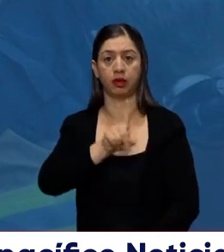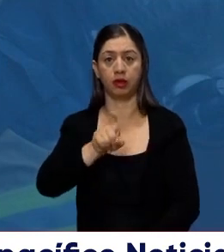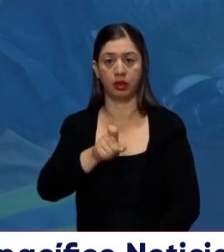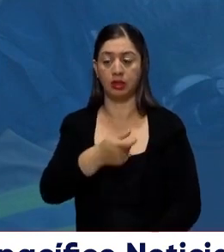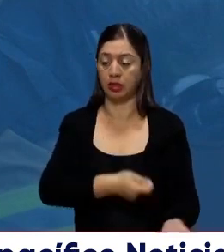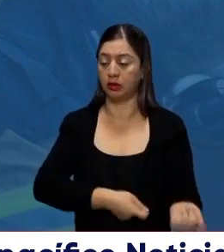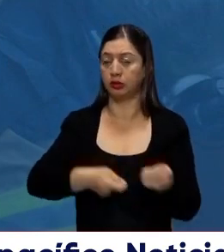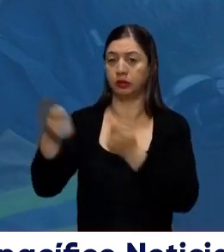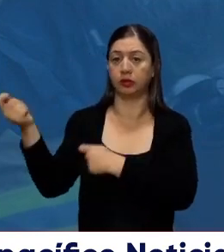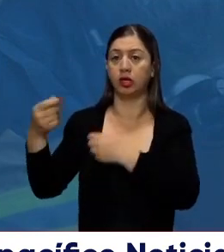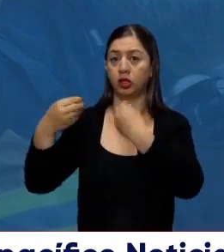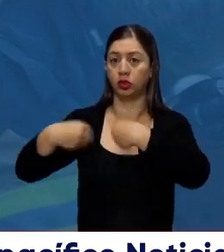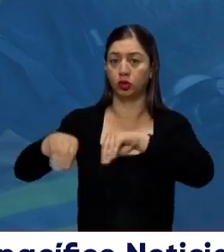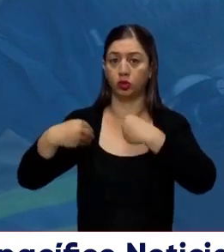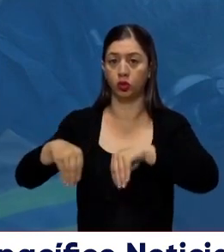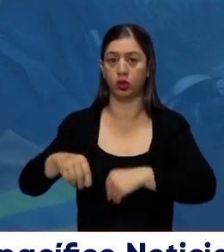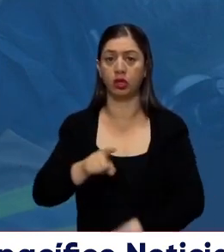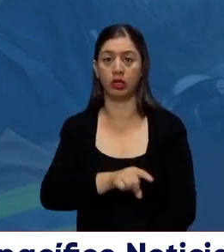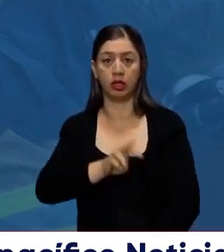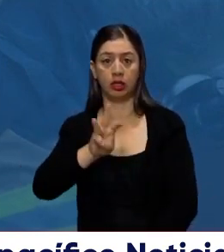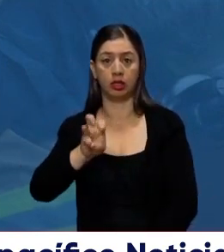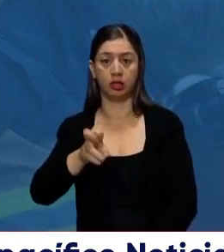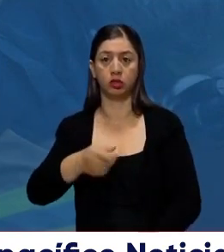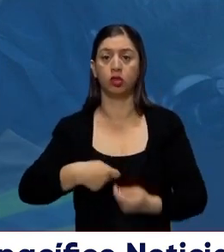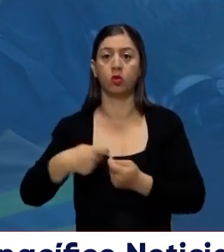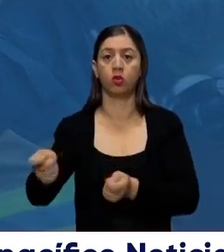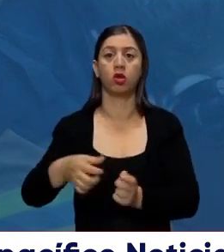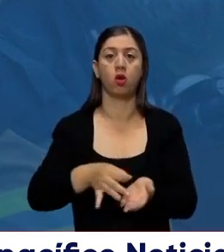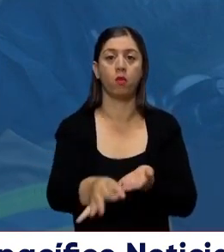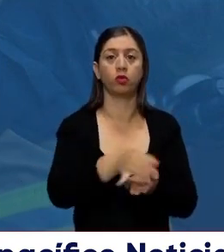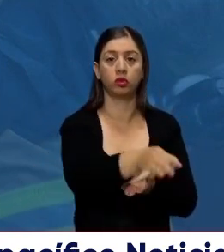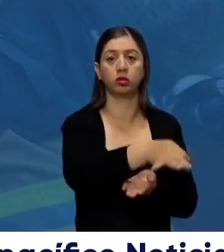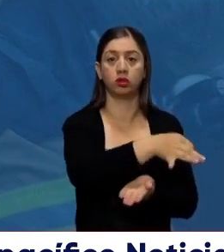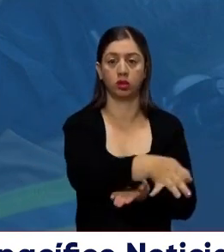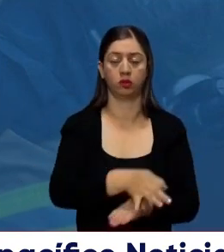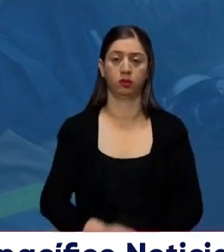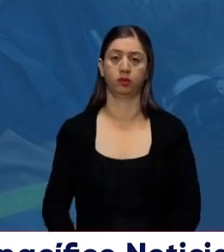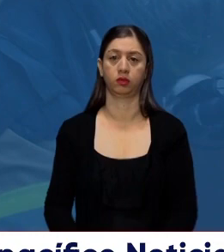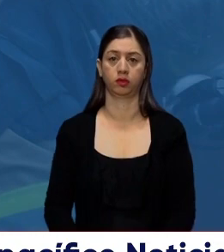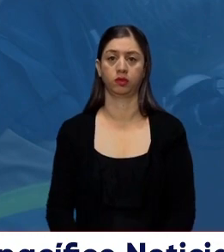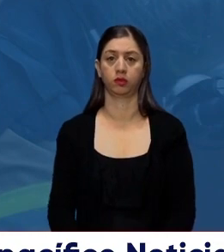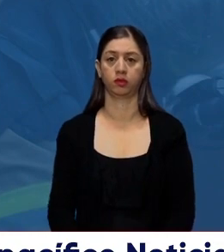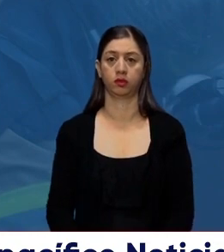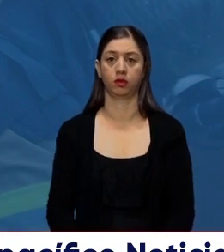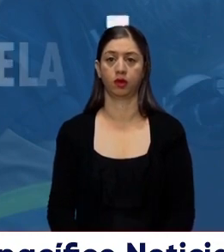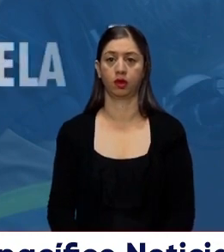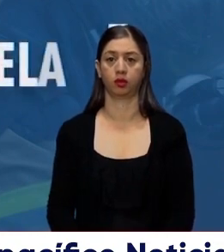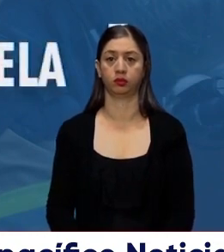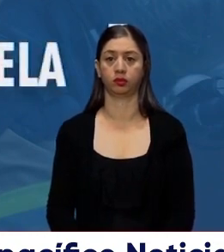serán trasladados a Tuluá y 18 más a otros municipios del país.